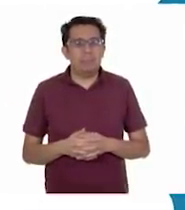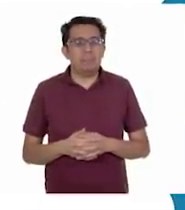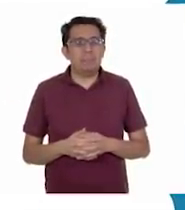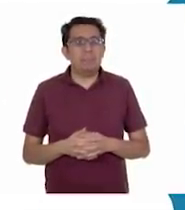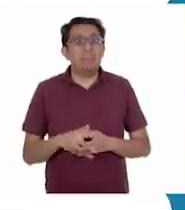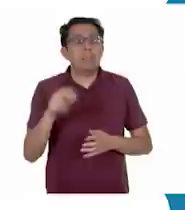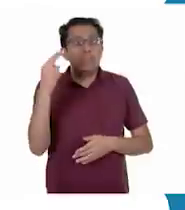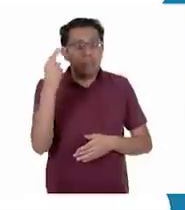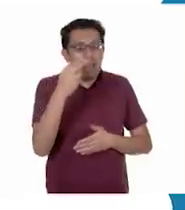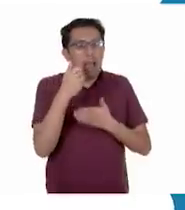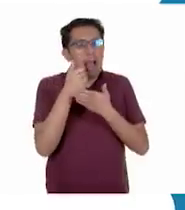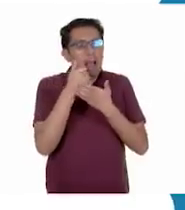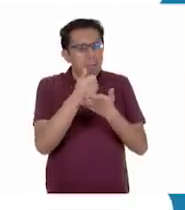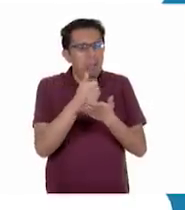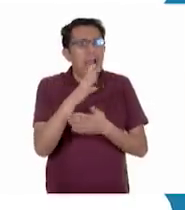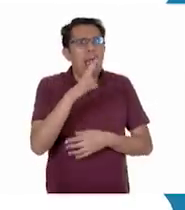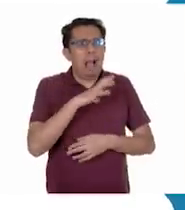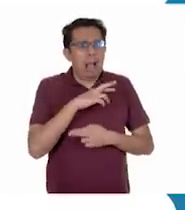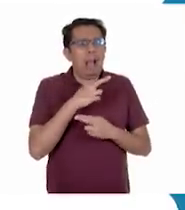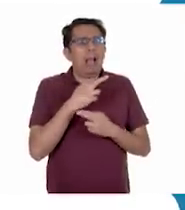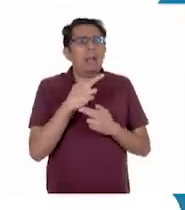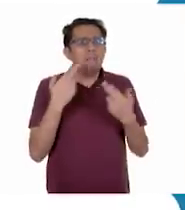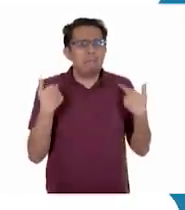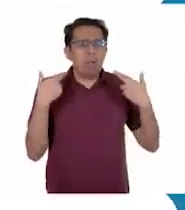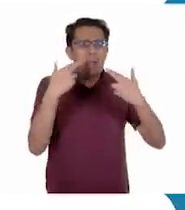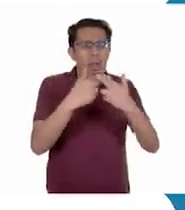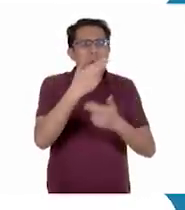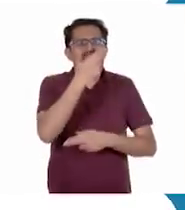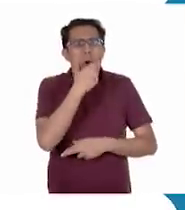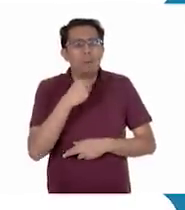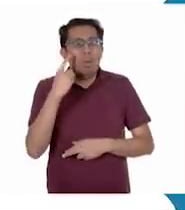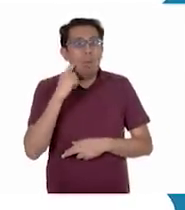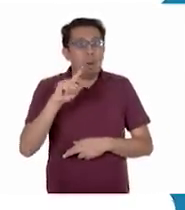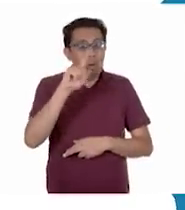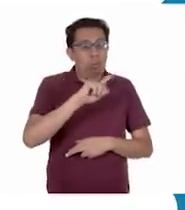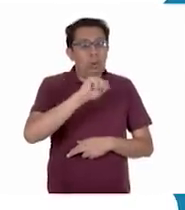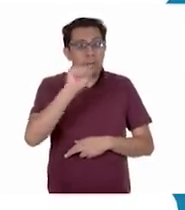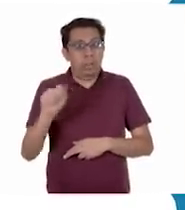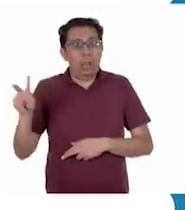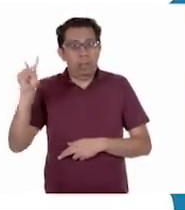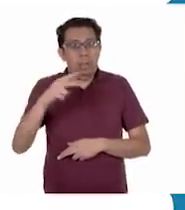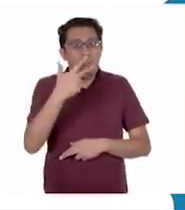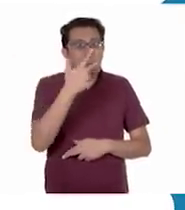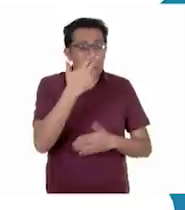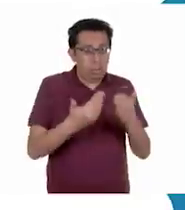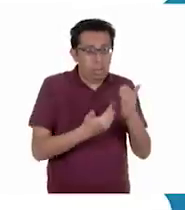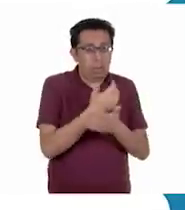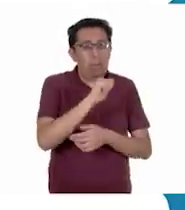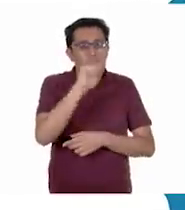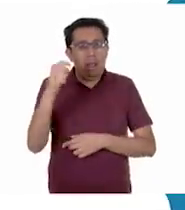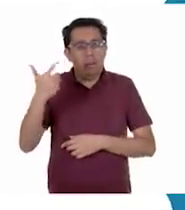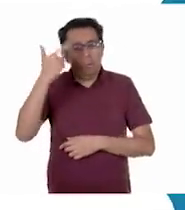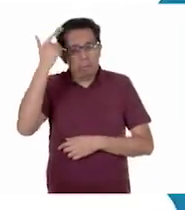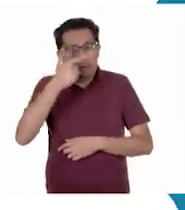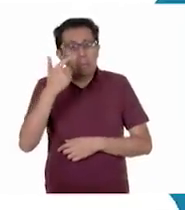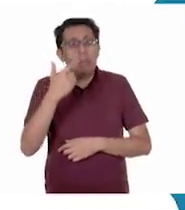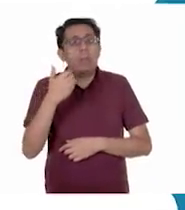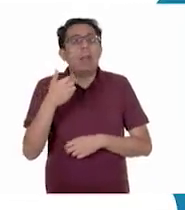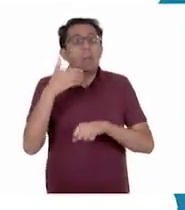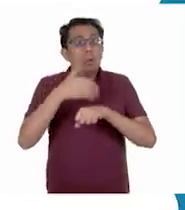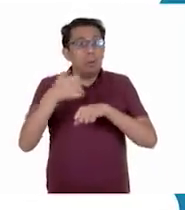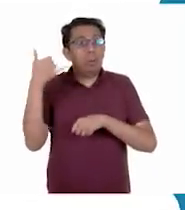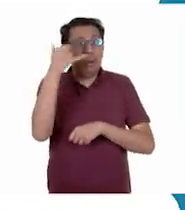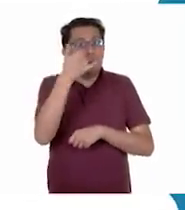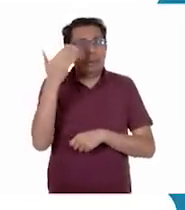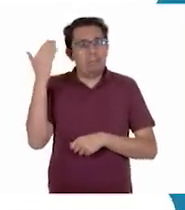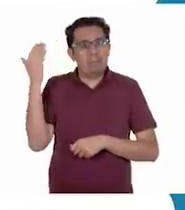Para apoyo pedagógico, hay maestras y maestros de lunes a viernes de 8 a 20 horas en el teléfono 55